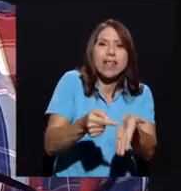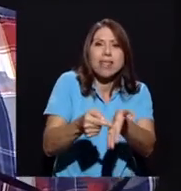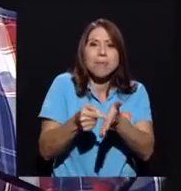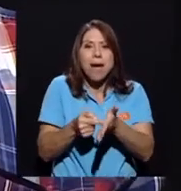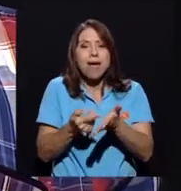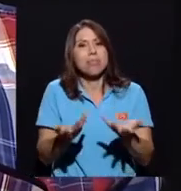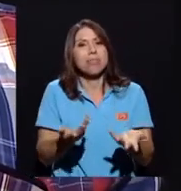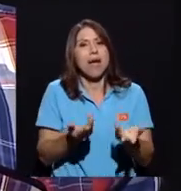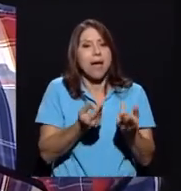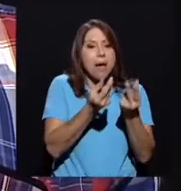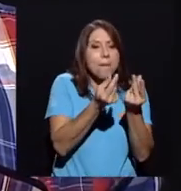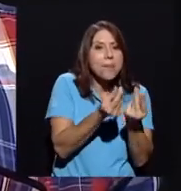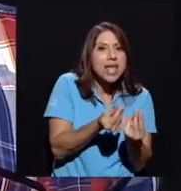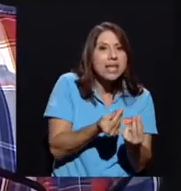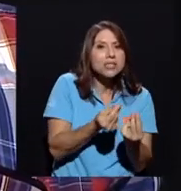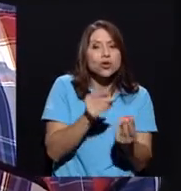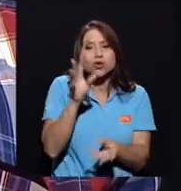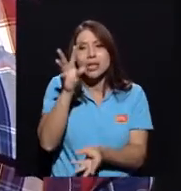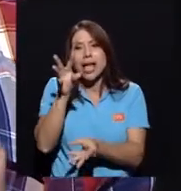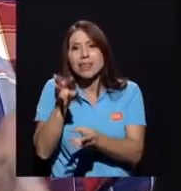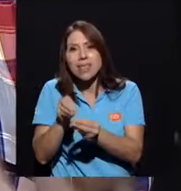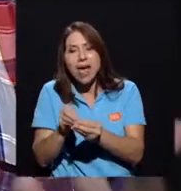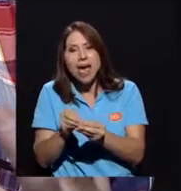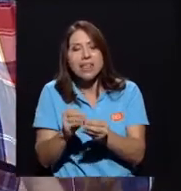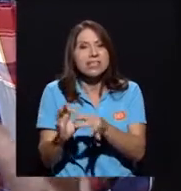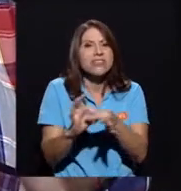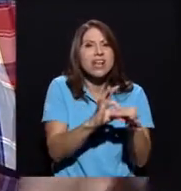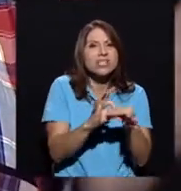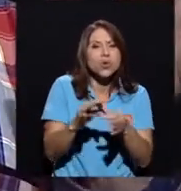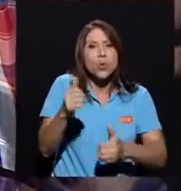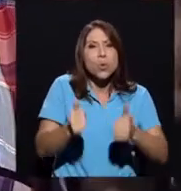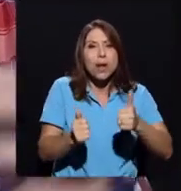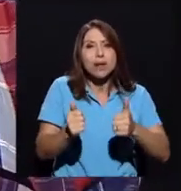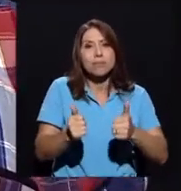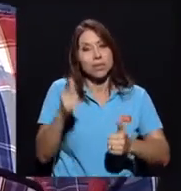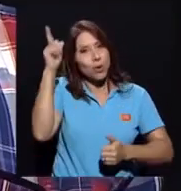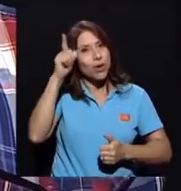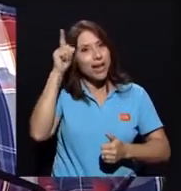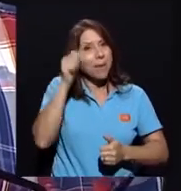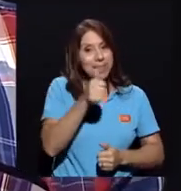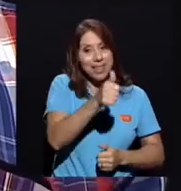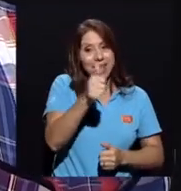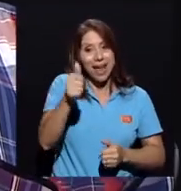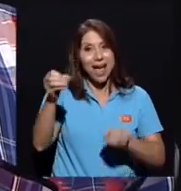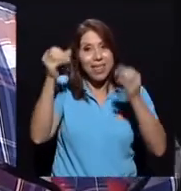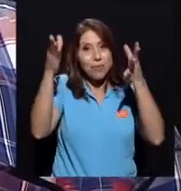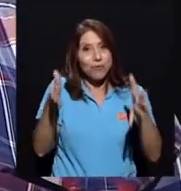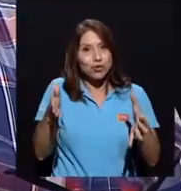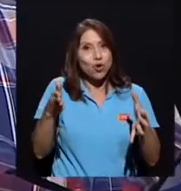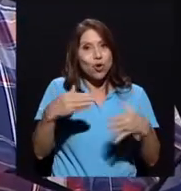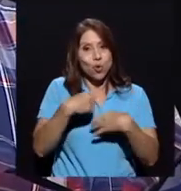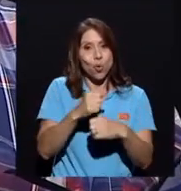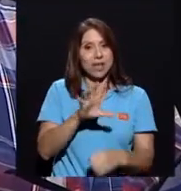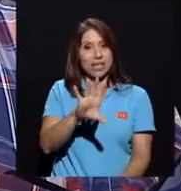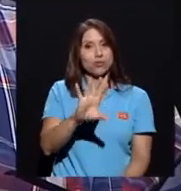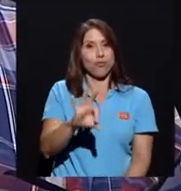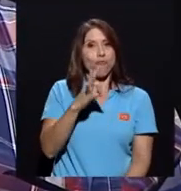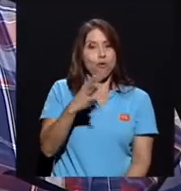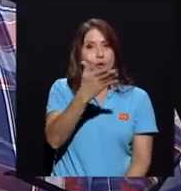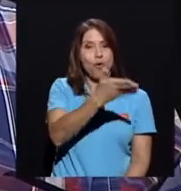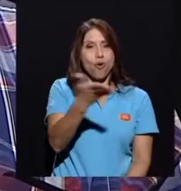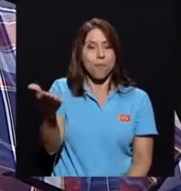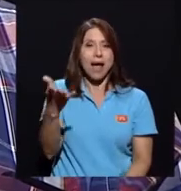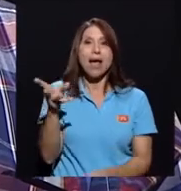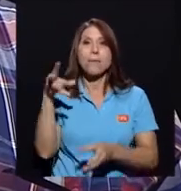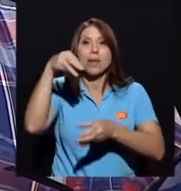cantidades y obviamente cada profesor lo hace a su manera aunque es un curso de cátedra yo le insisto mucho a los estudiantes en